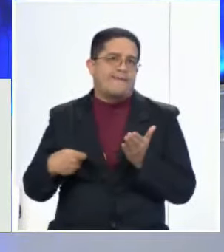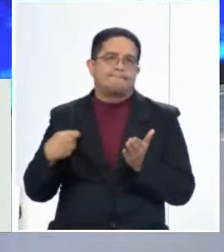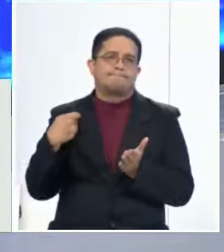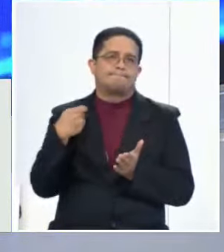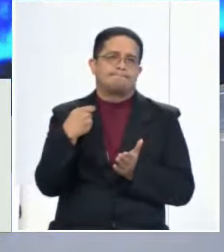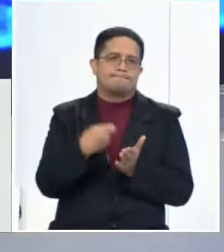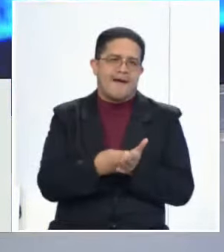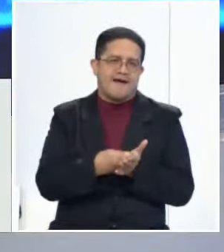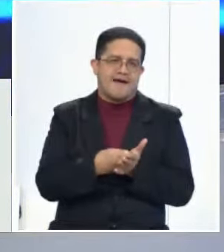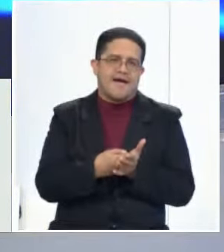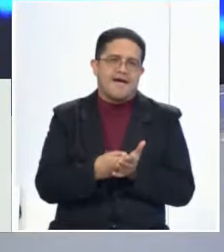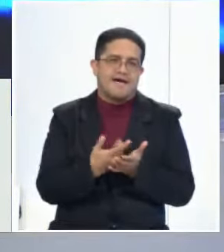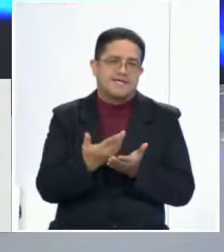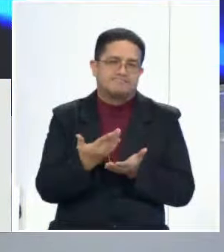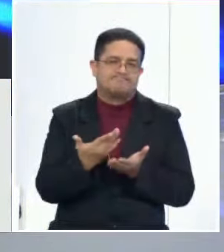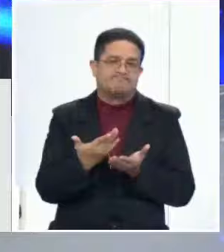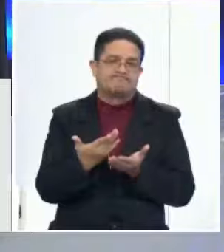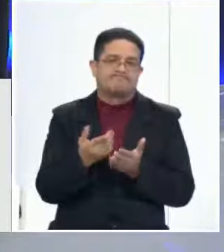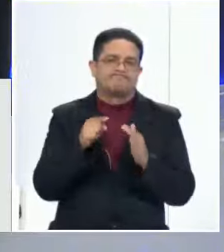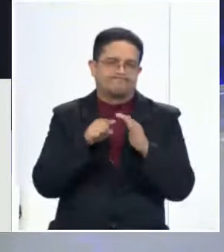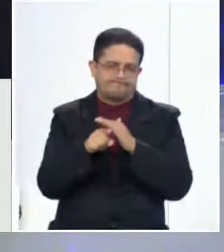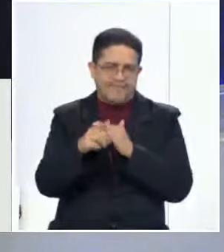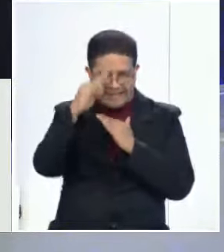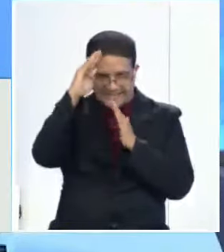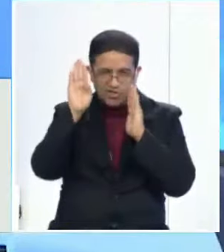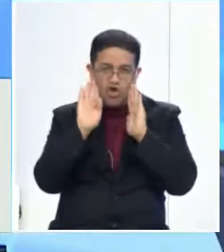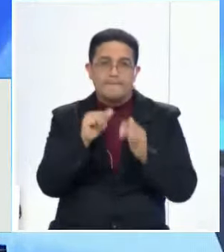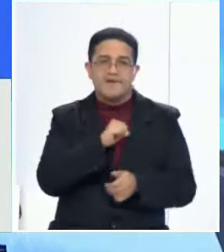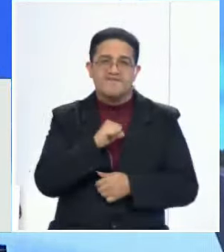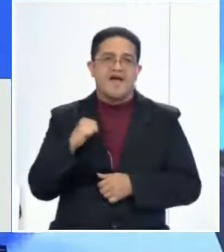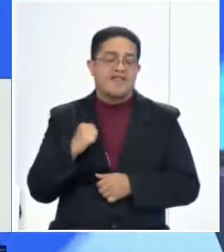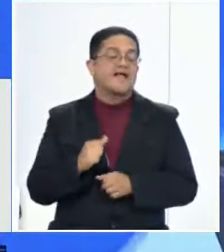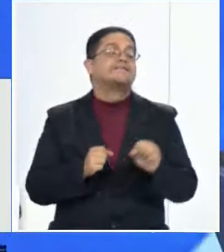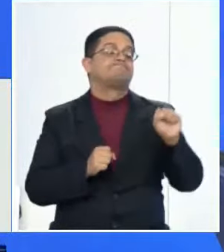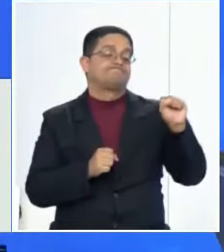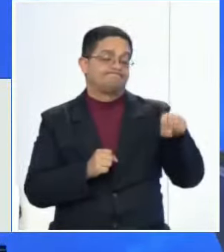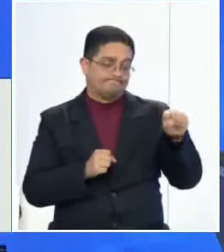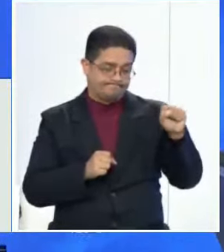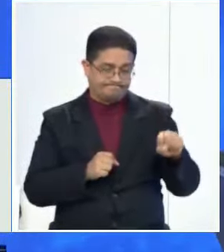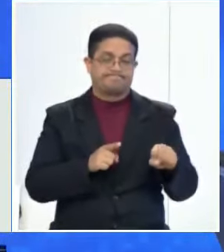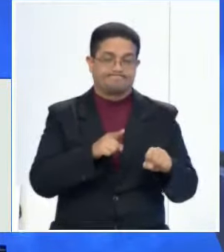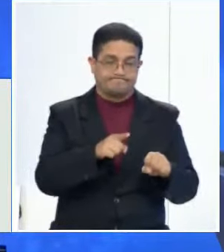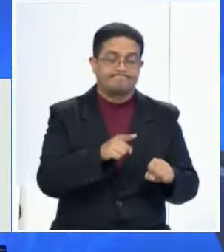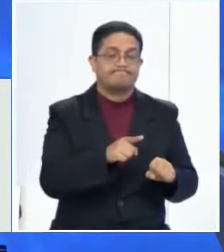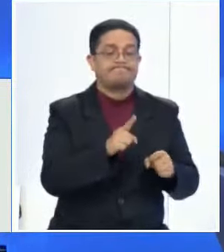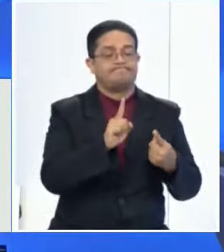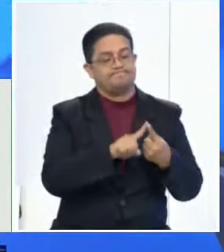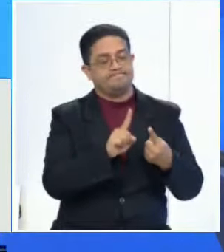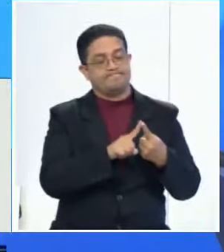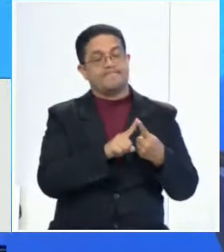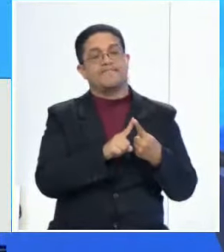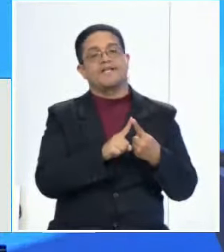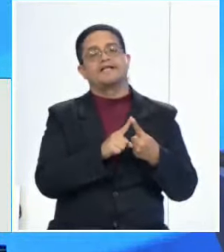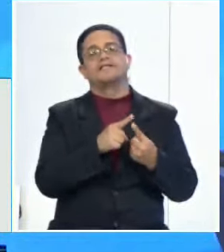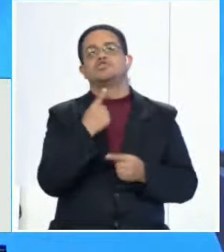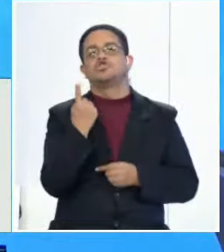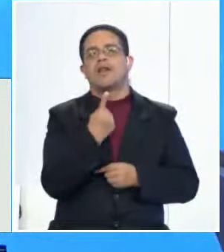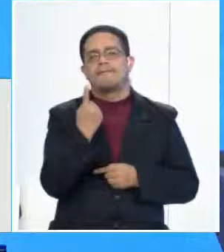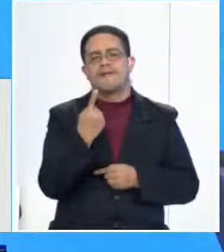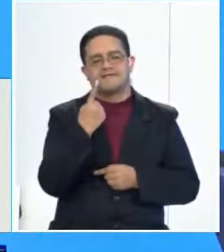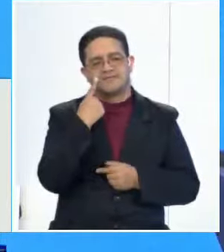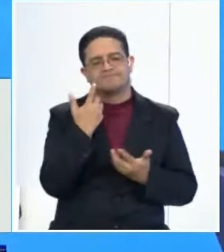ser costoso para ellos. Háblenos un poco de ellos. Sí, efectivamente, Daniela. Las opciones de tratamiento van desde el simple hecho de cambiar los